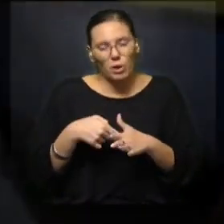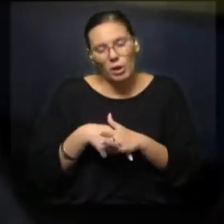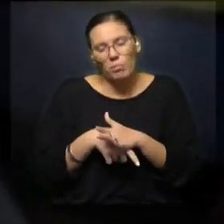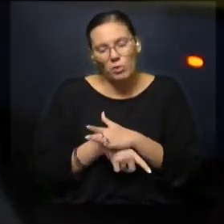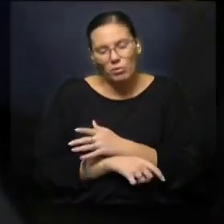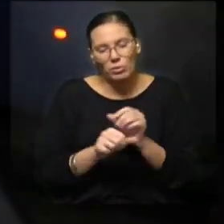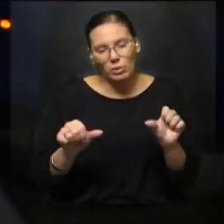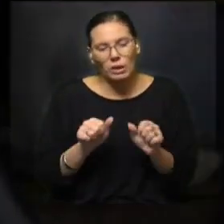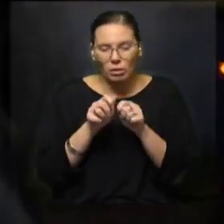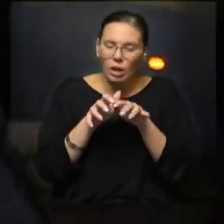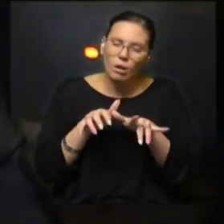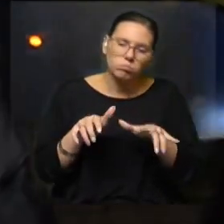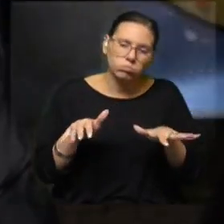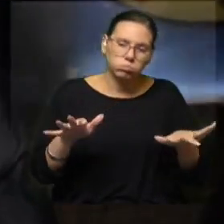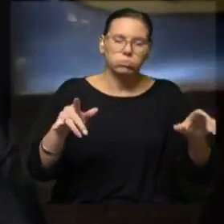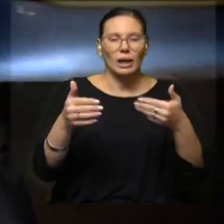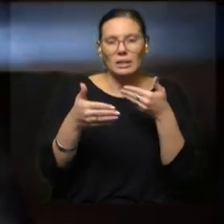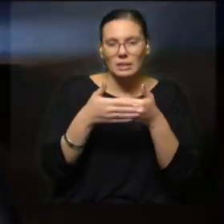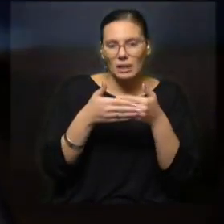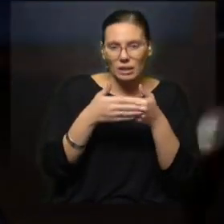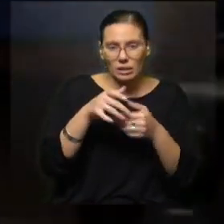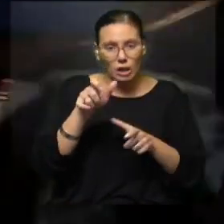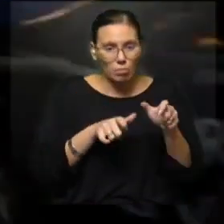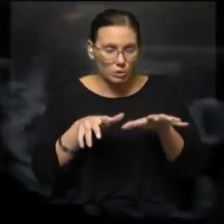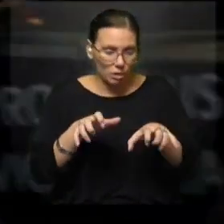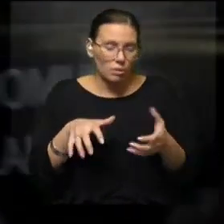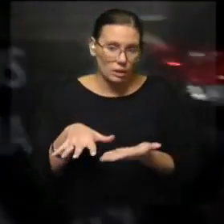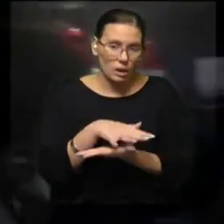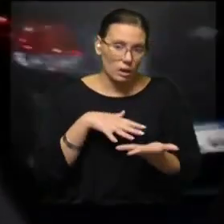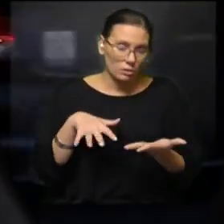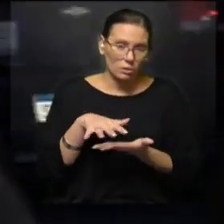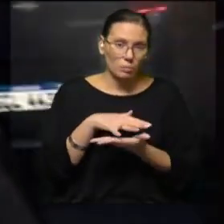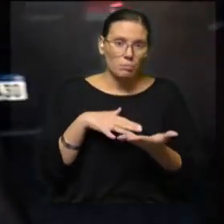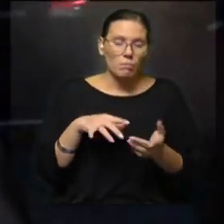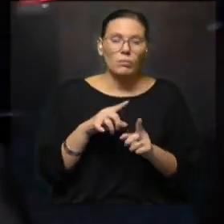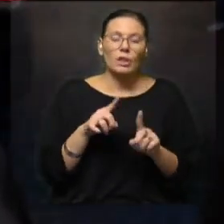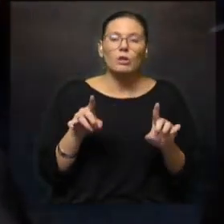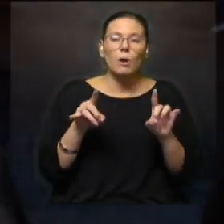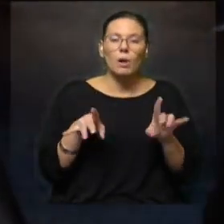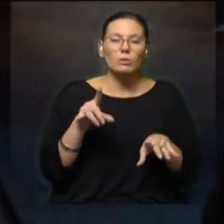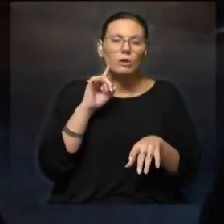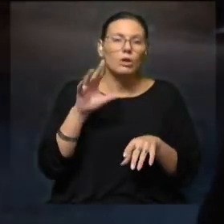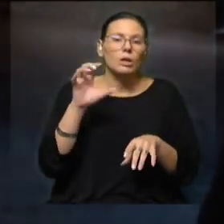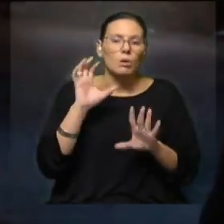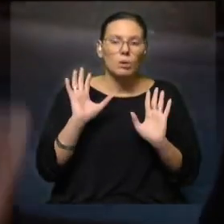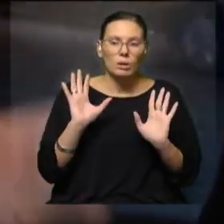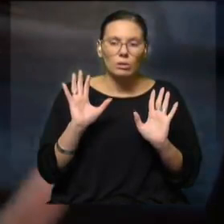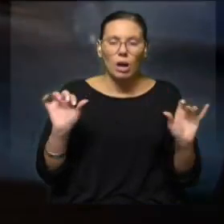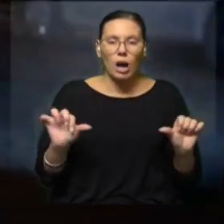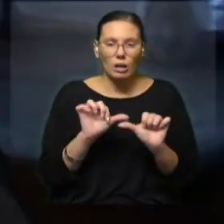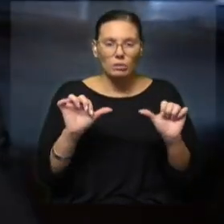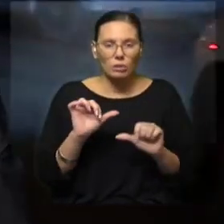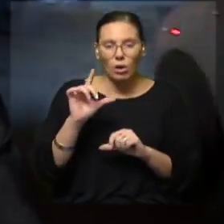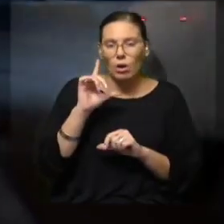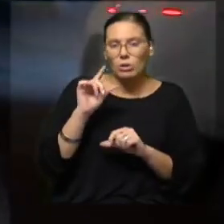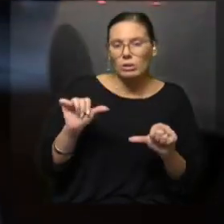más en la cercanía de los vecinos y vecinas, de que no quede esta conmemoración como un acto lejano,